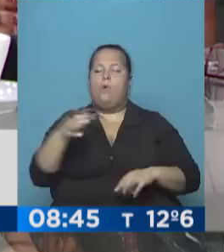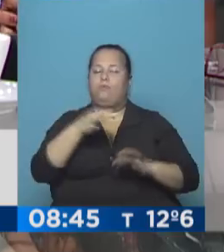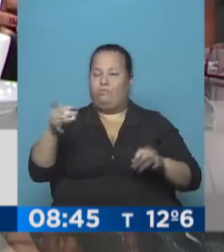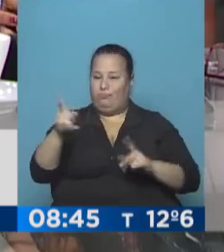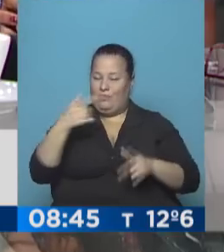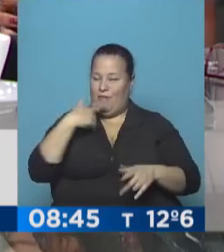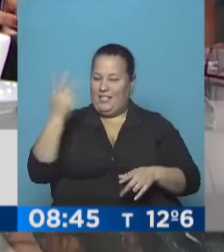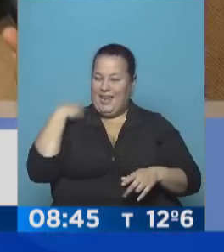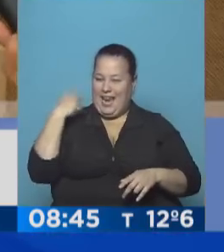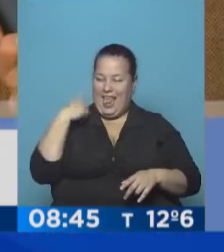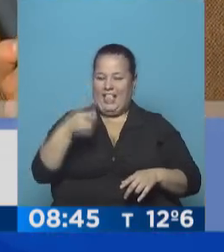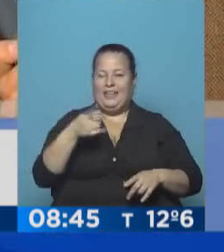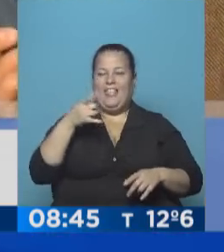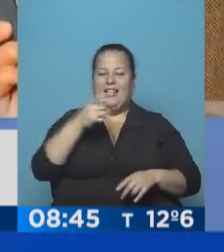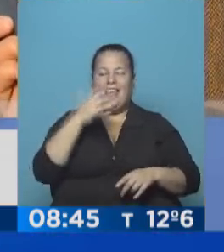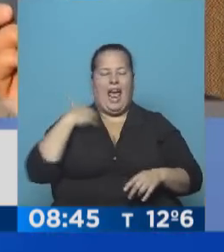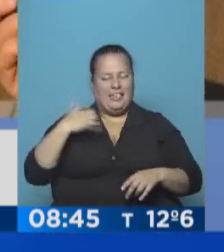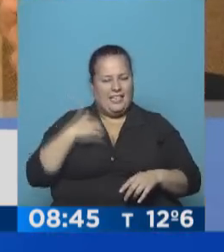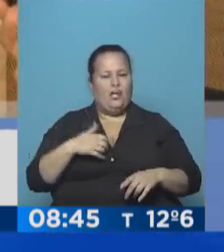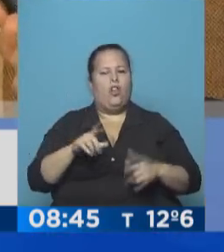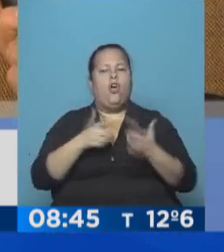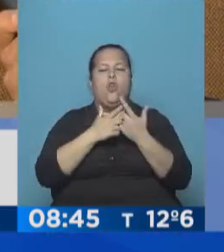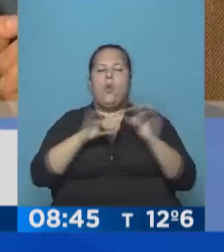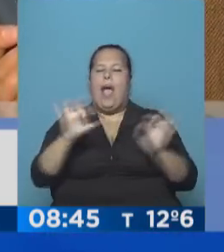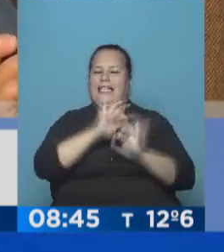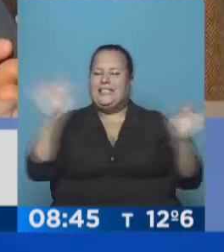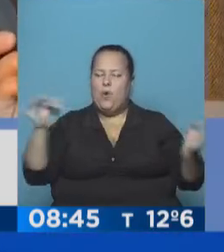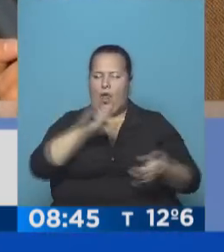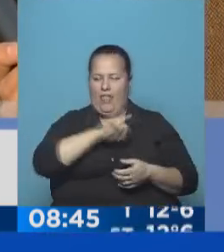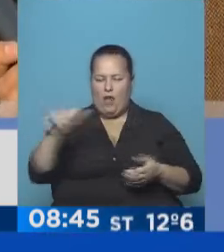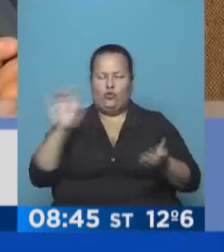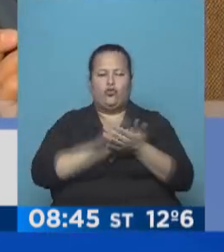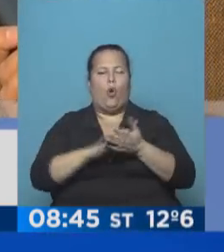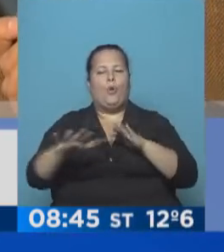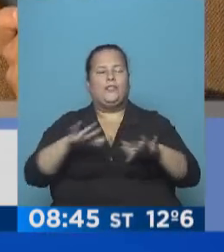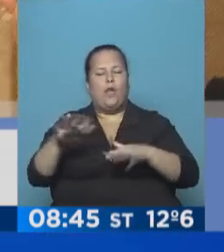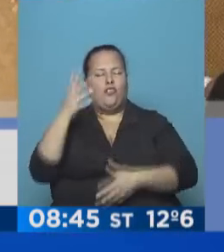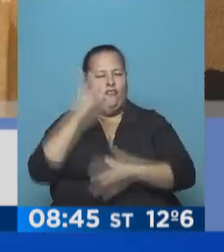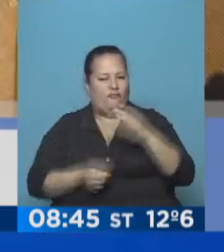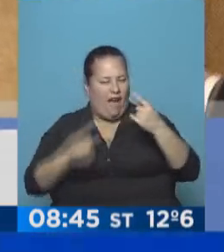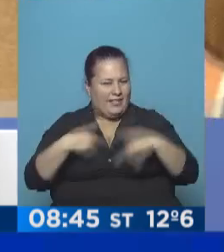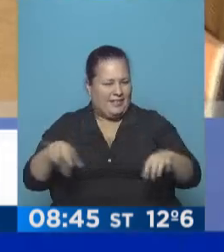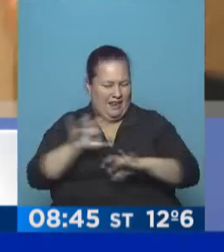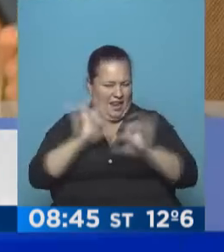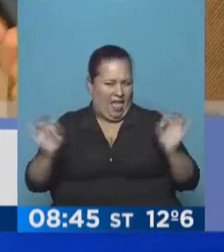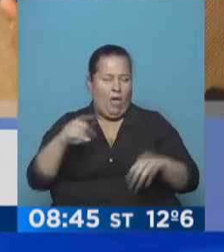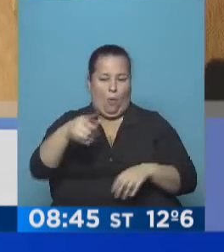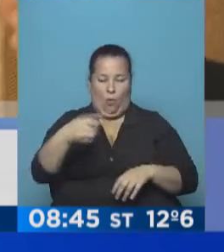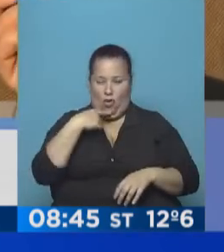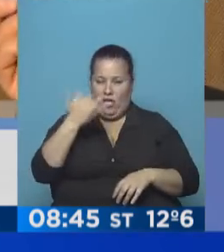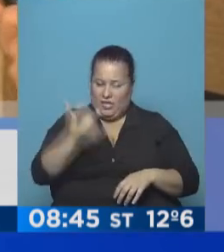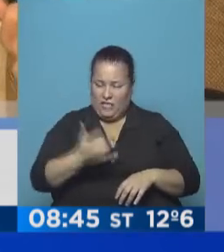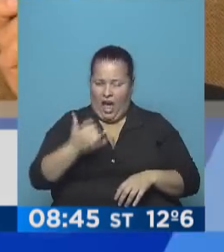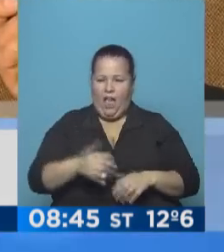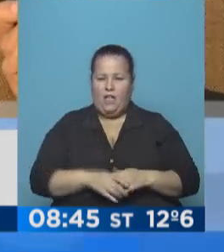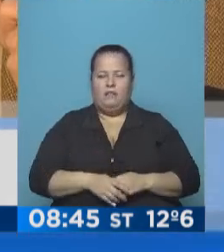nos confirma el gerente de Ferrocarriles Argentinos, no hay una denuncia de estas situaciones irregulares que usted menciona que sí